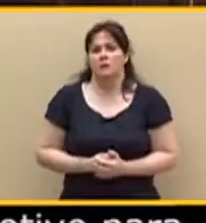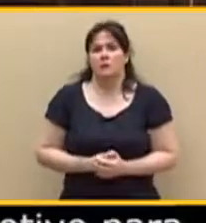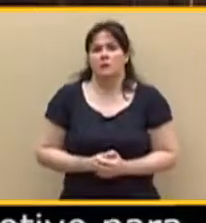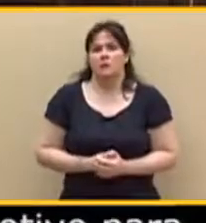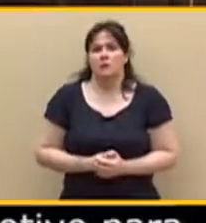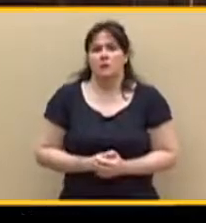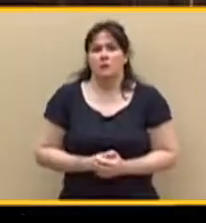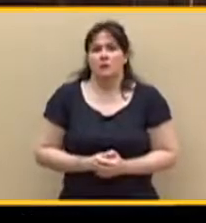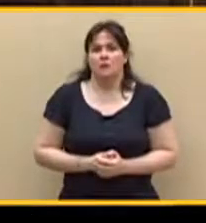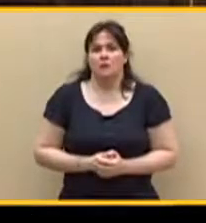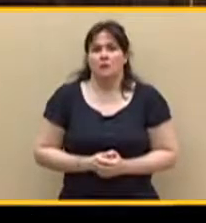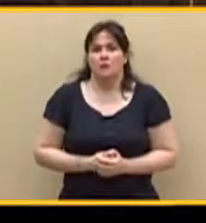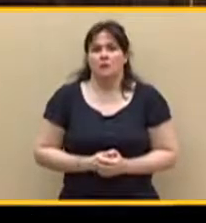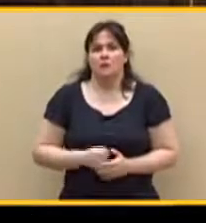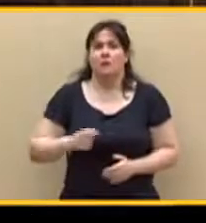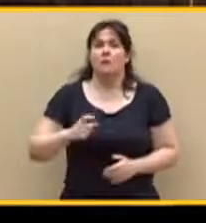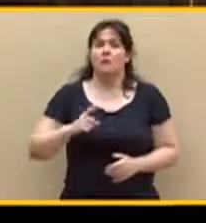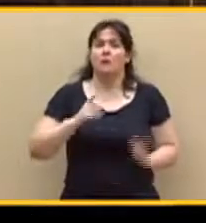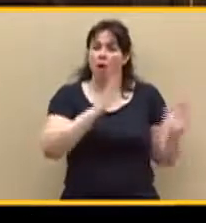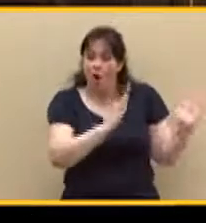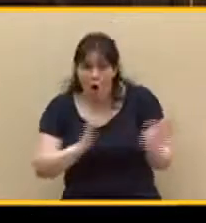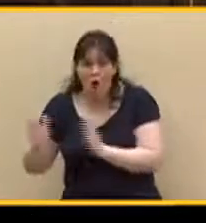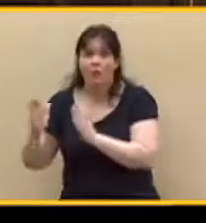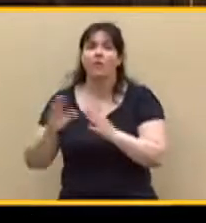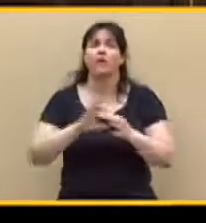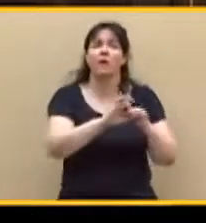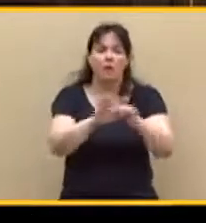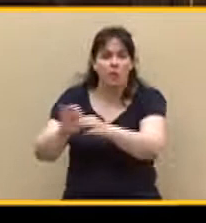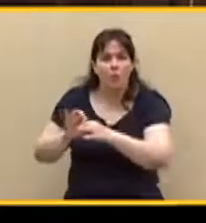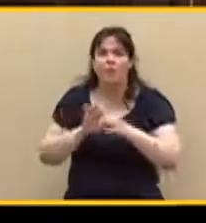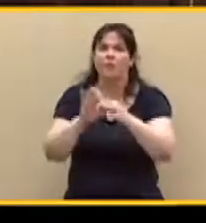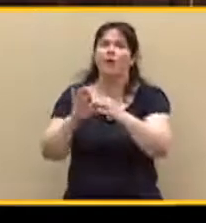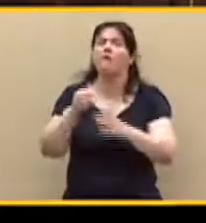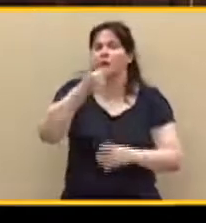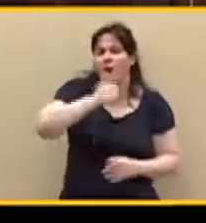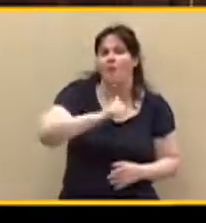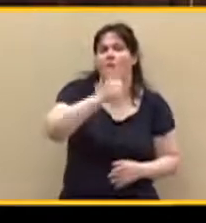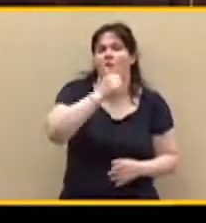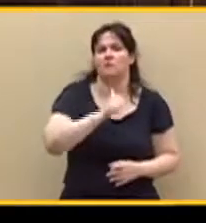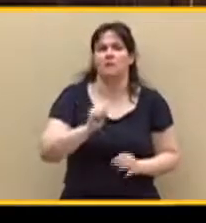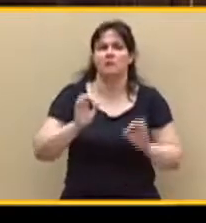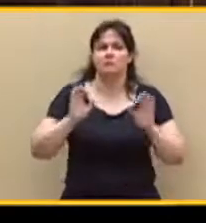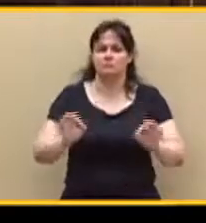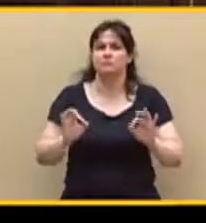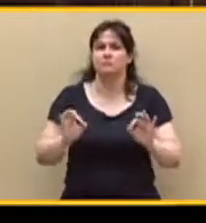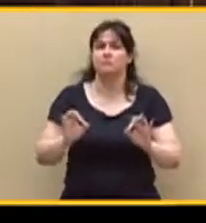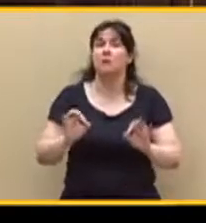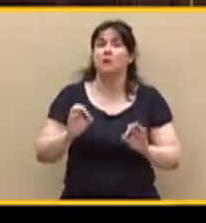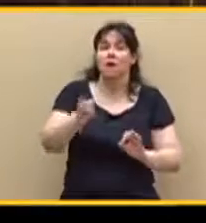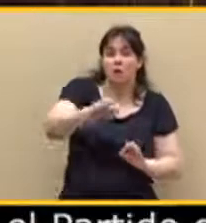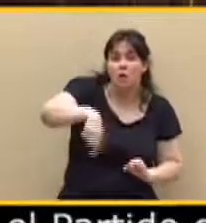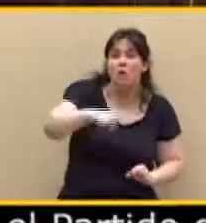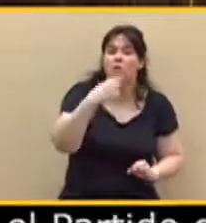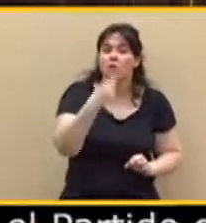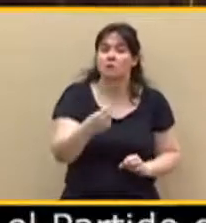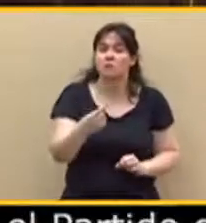Orden, unidad y aguantar. Ustedes dicen que son el partido del orden, de la